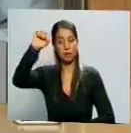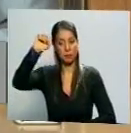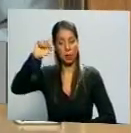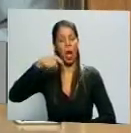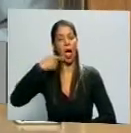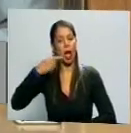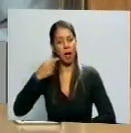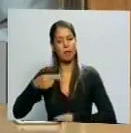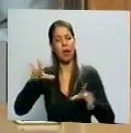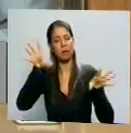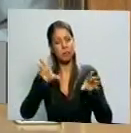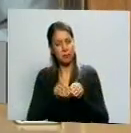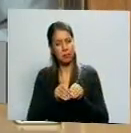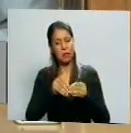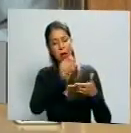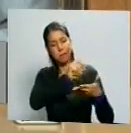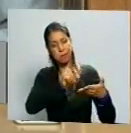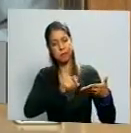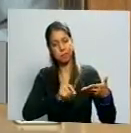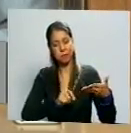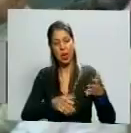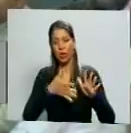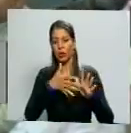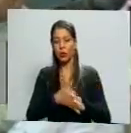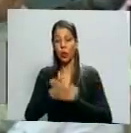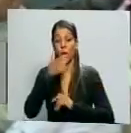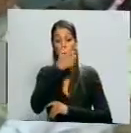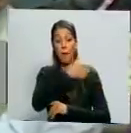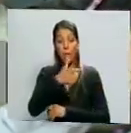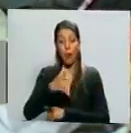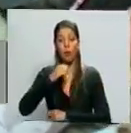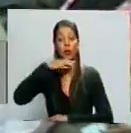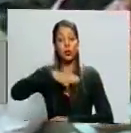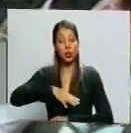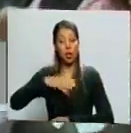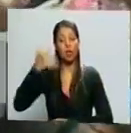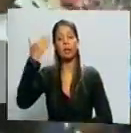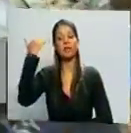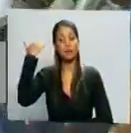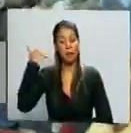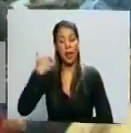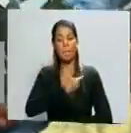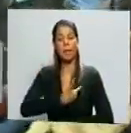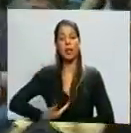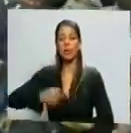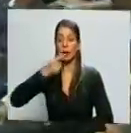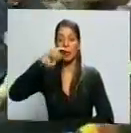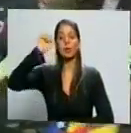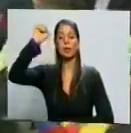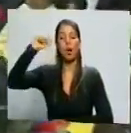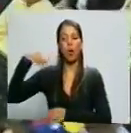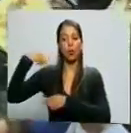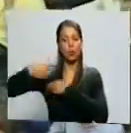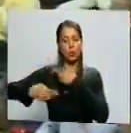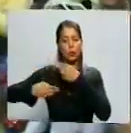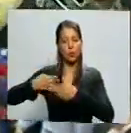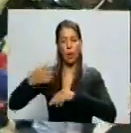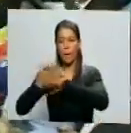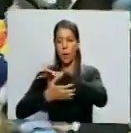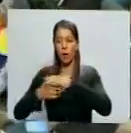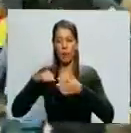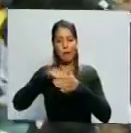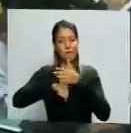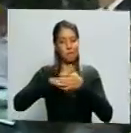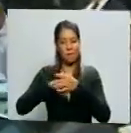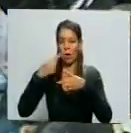los desafíos que sorteó y ha vencido el pueblo y el presidente de la República, Nicolás Maduro Moros, para